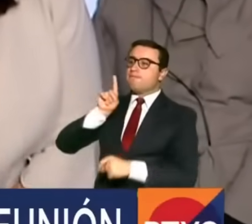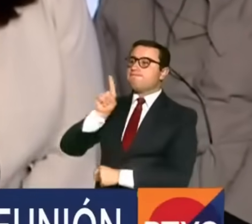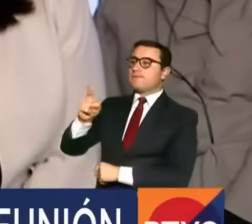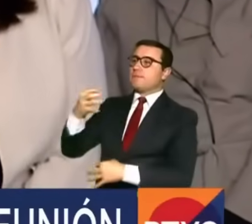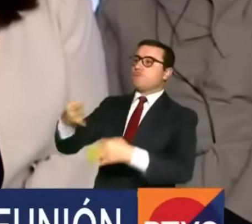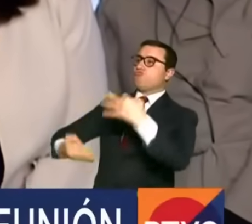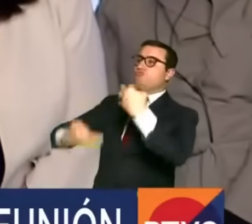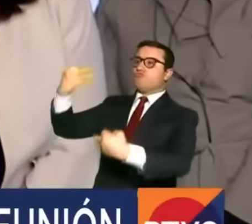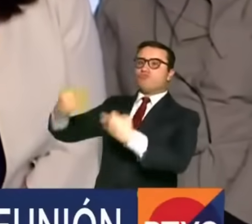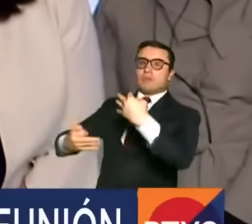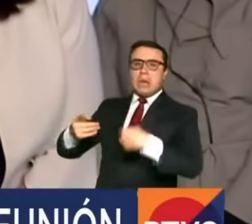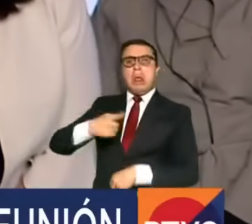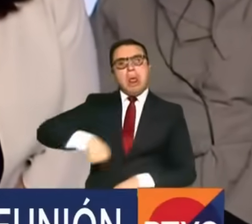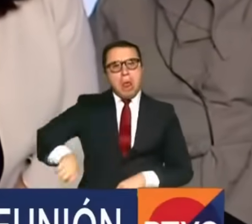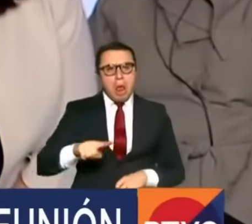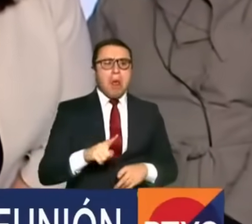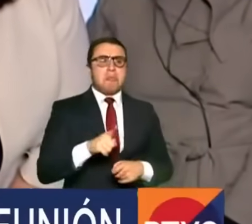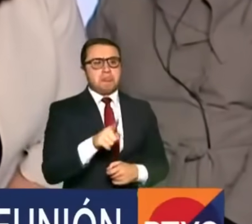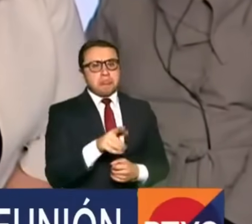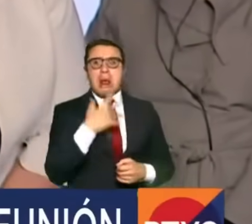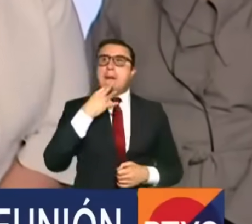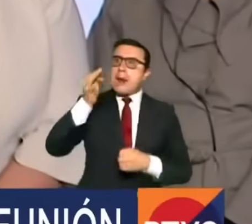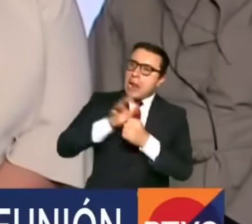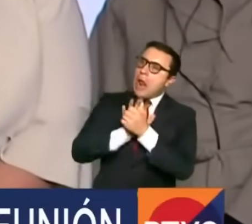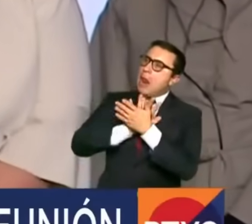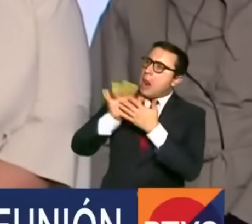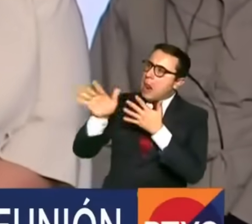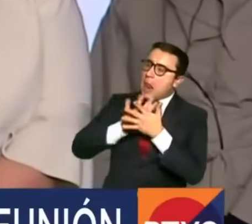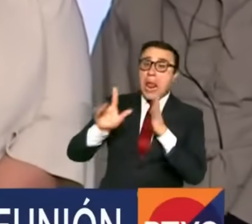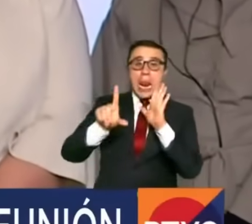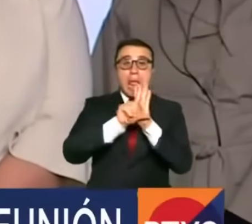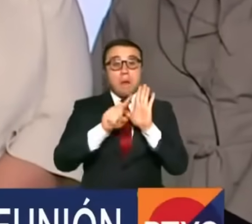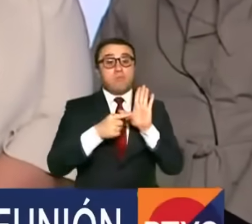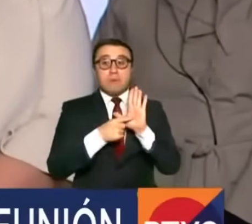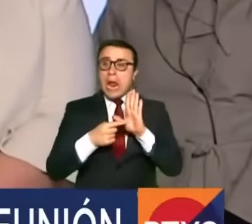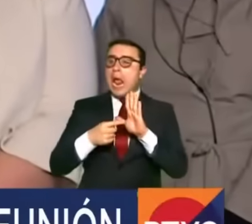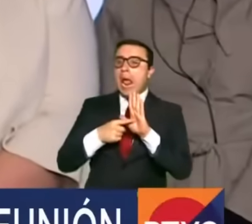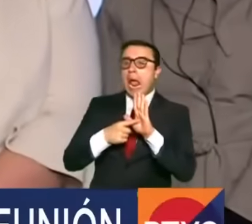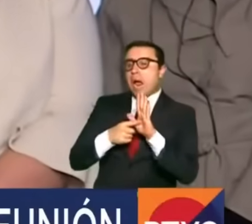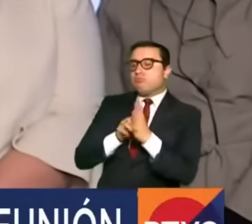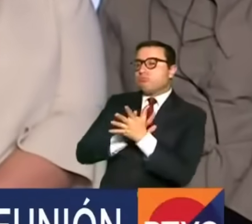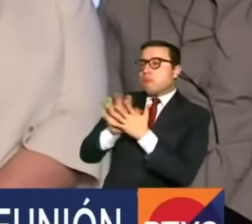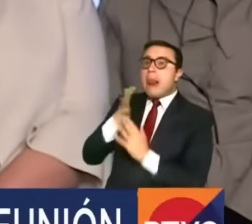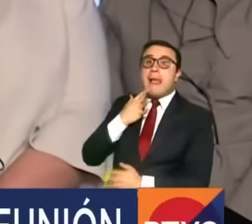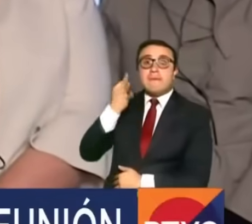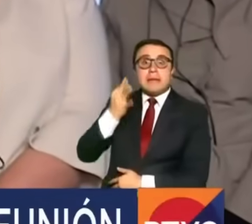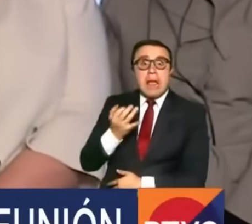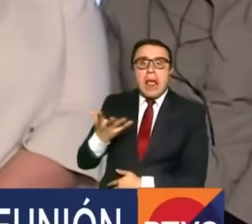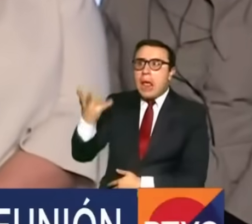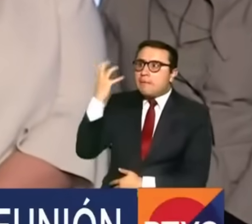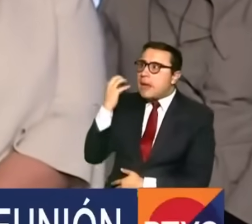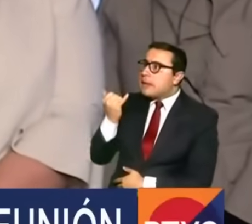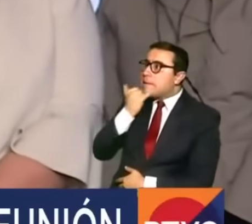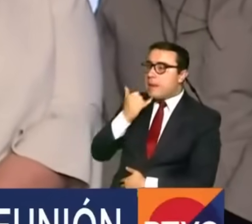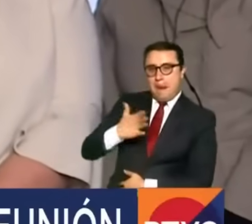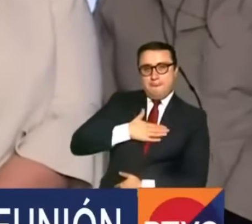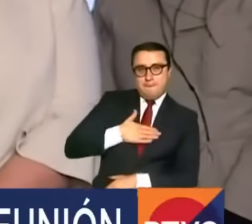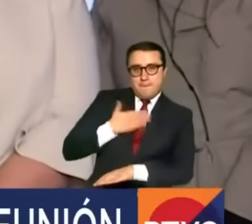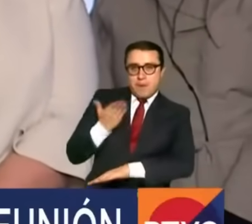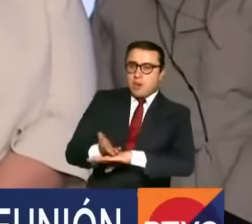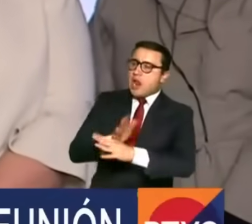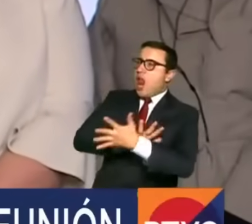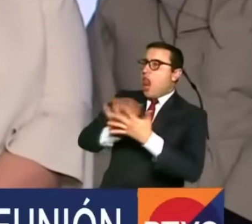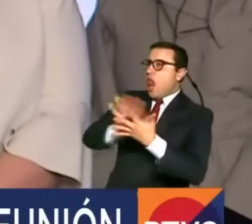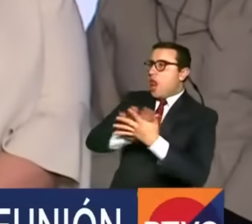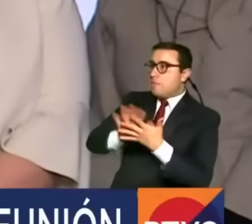unos beneficios jurídicos establecidos en la ley a cambio de verdad, que fue lo que yo propuse en el Congreso y otros